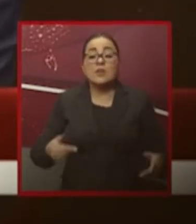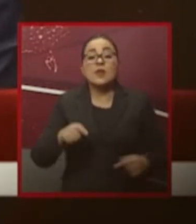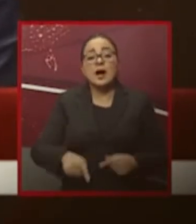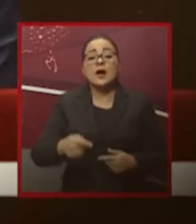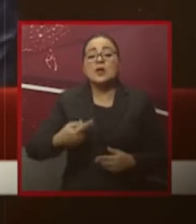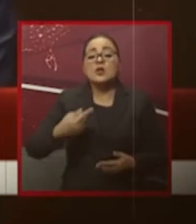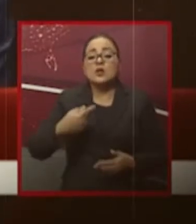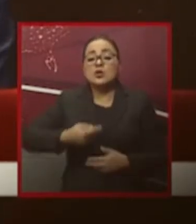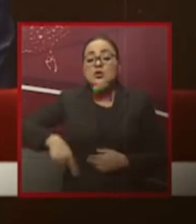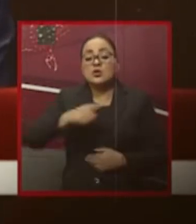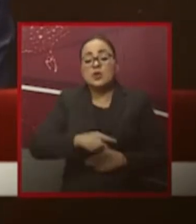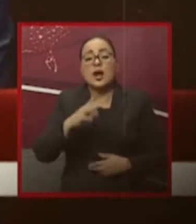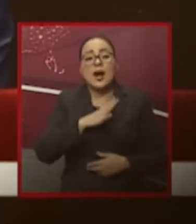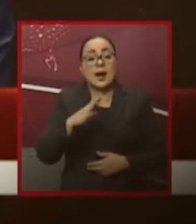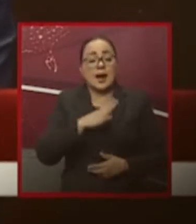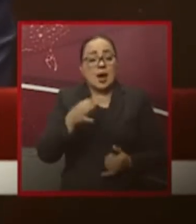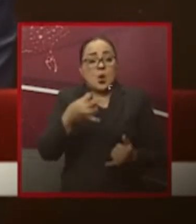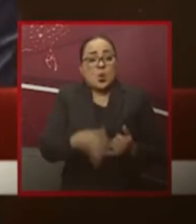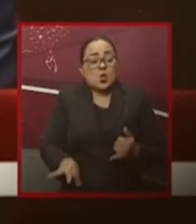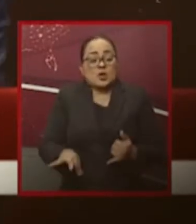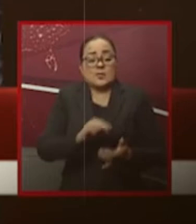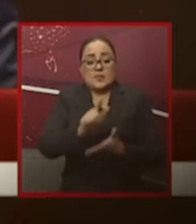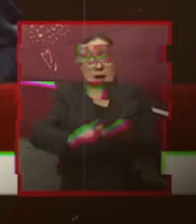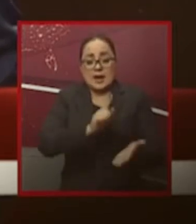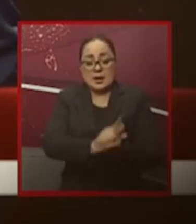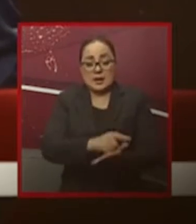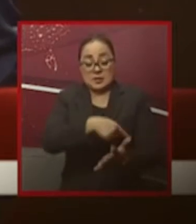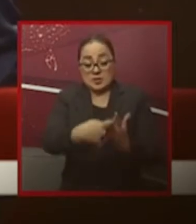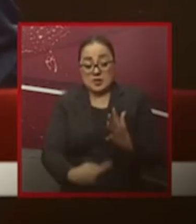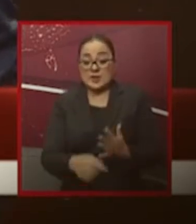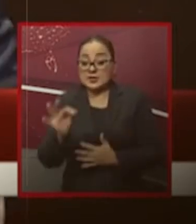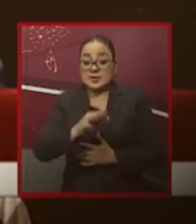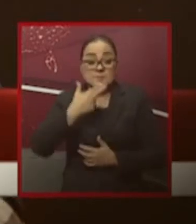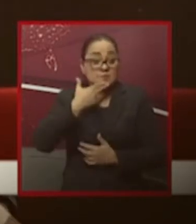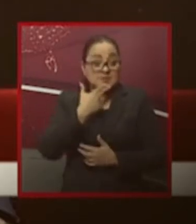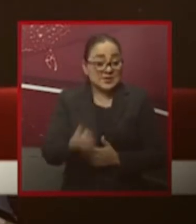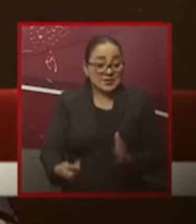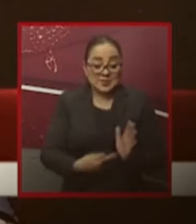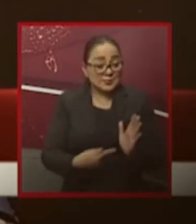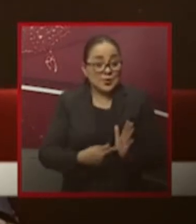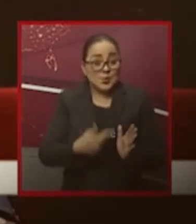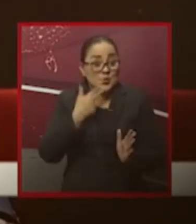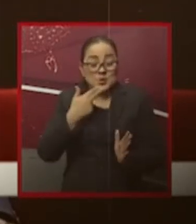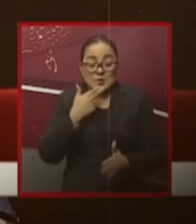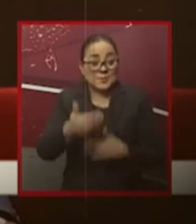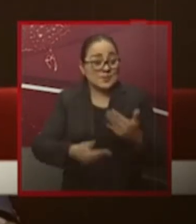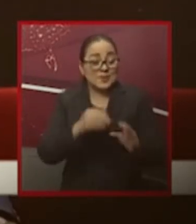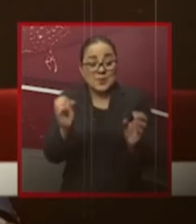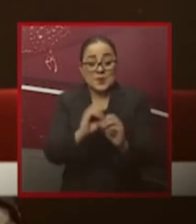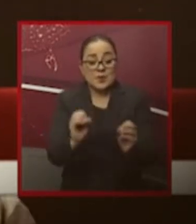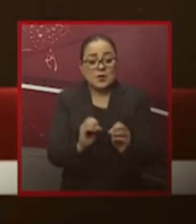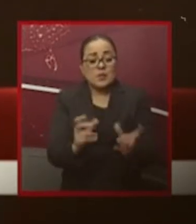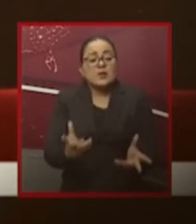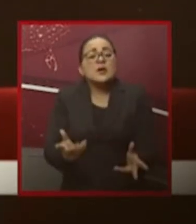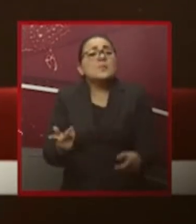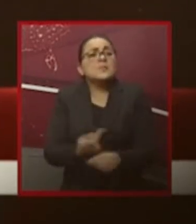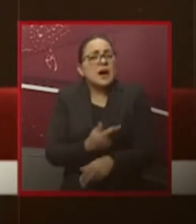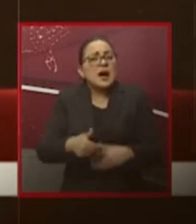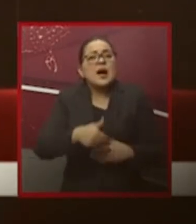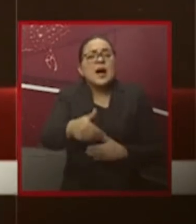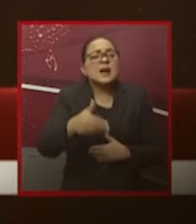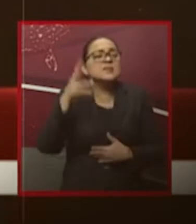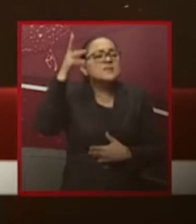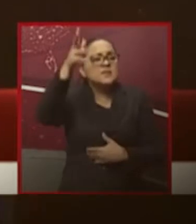línea de defensa si esto nos sirve si esto no funciona quién sabe qué va a ocurrir